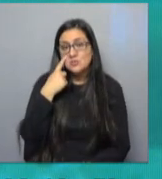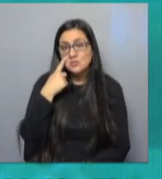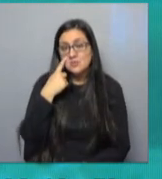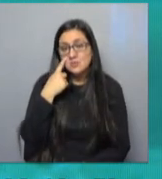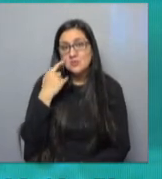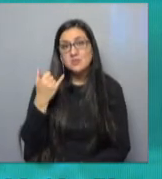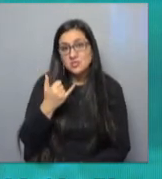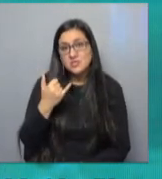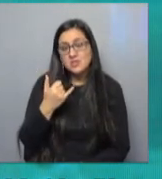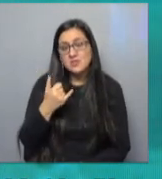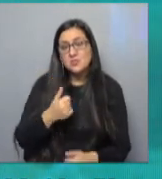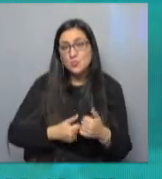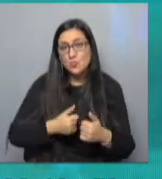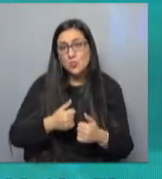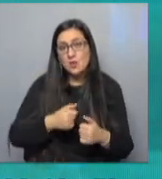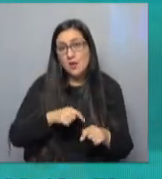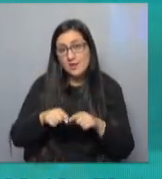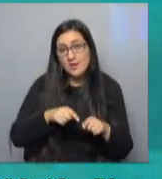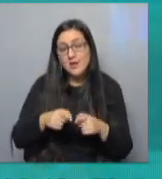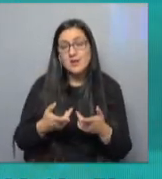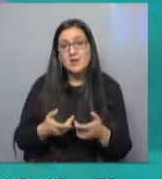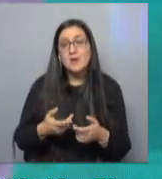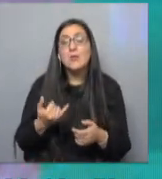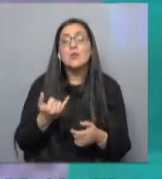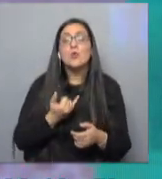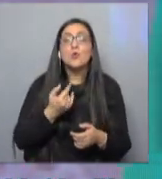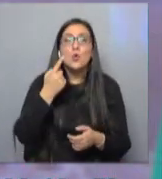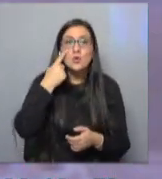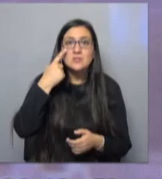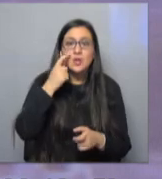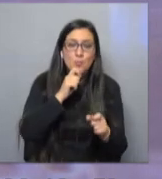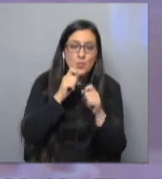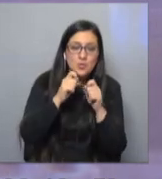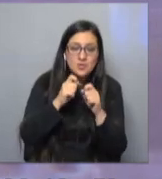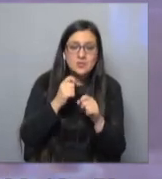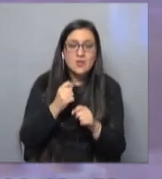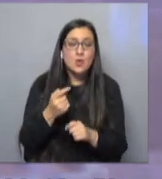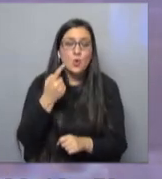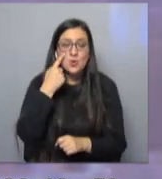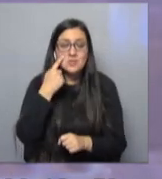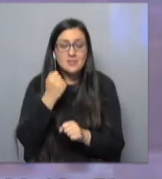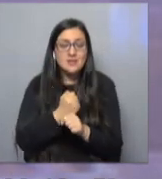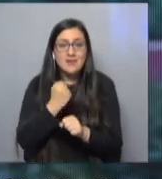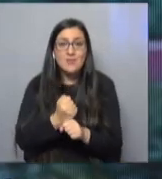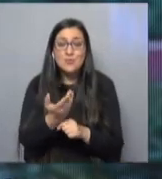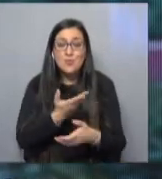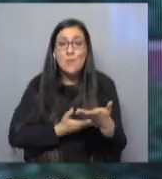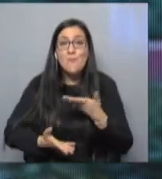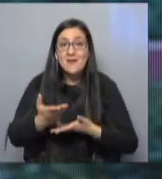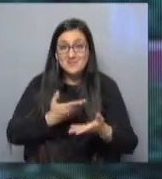una carrera pero digo de conocerla como periodista a conocerla trabajando y compartir ese trabajo pero